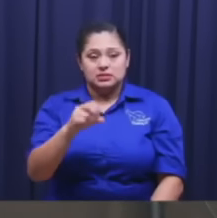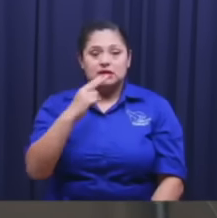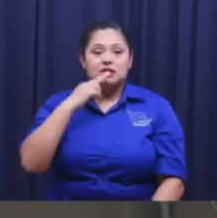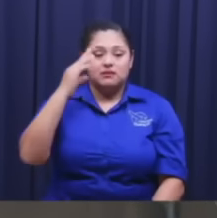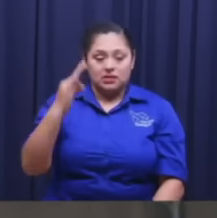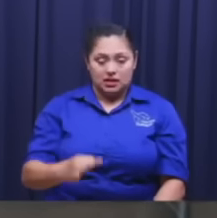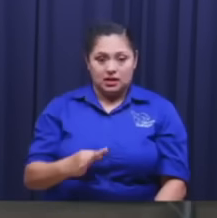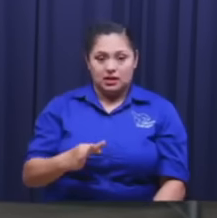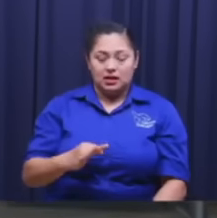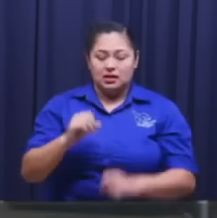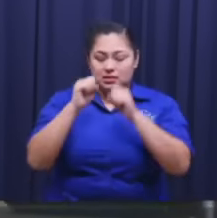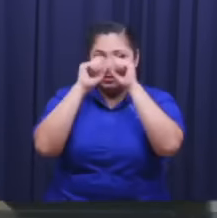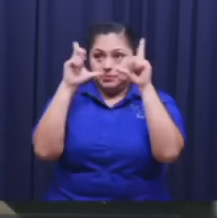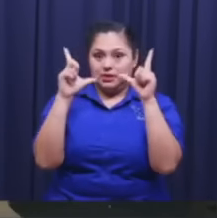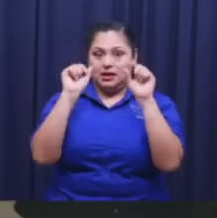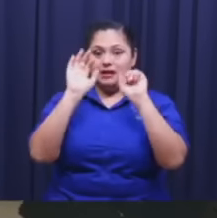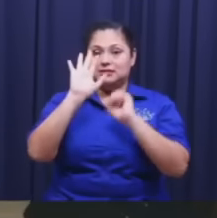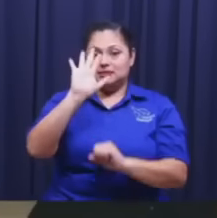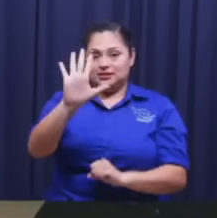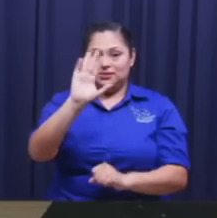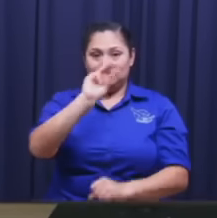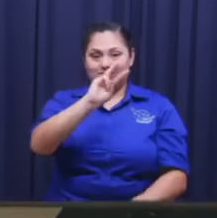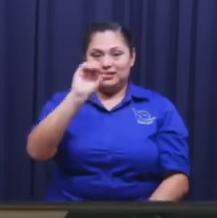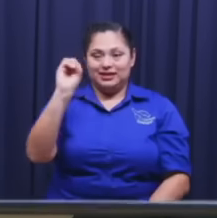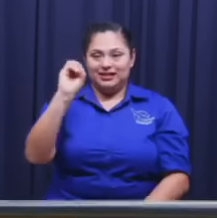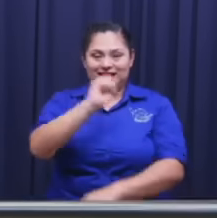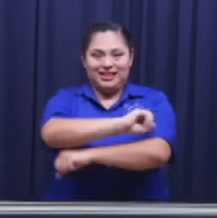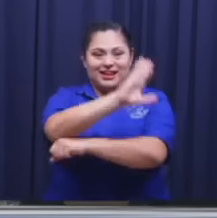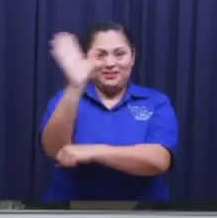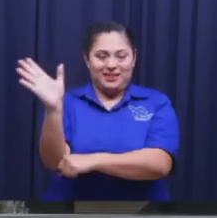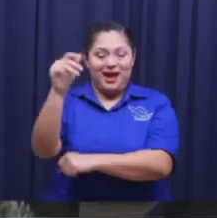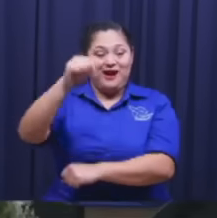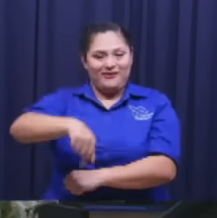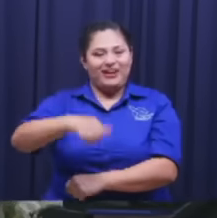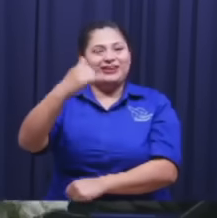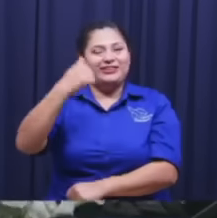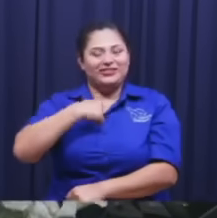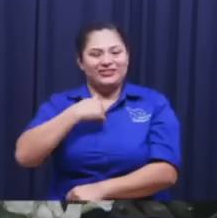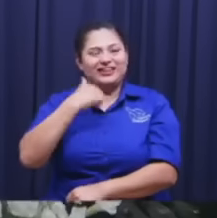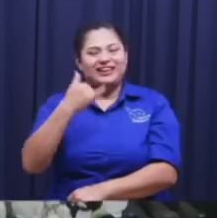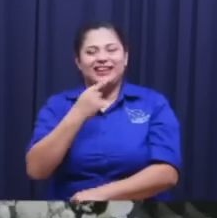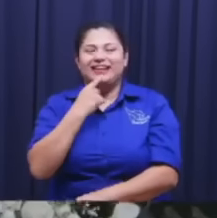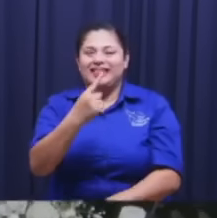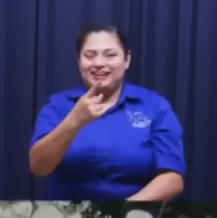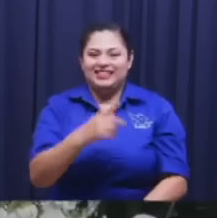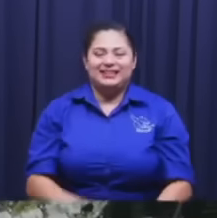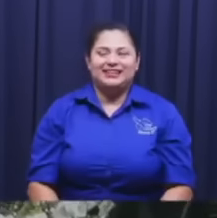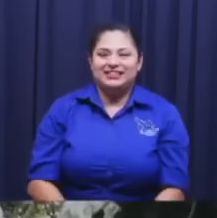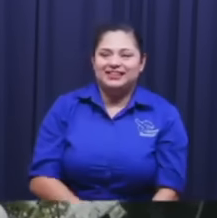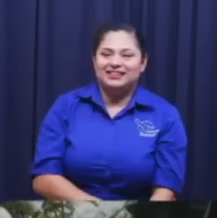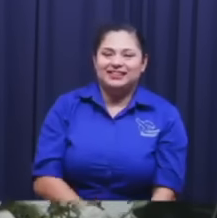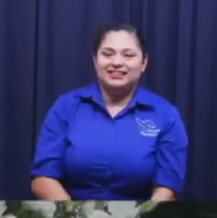levantar a las 5:30. Pero ahora ya lo embroqué.